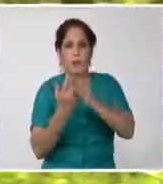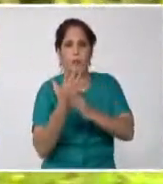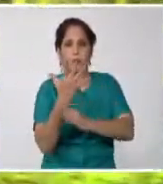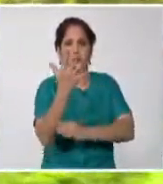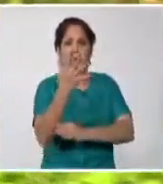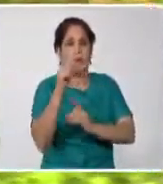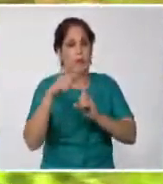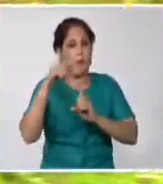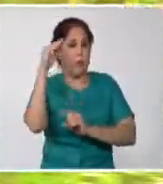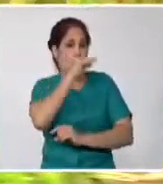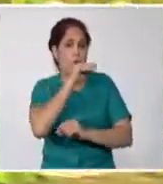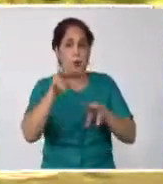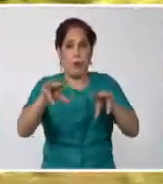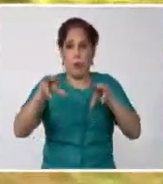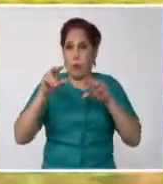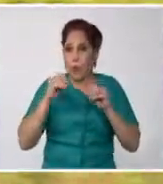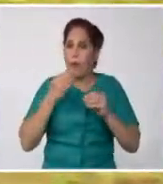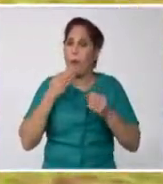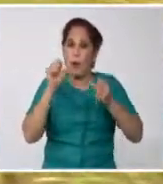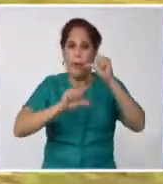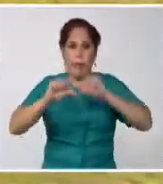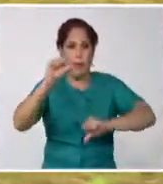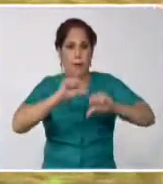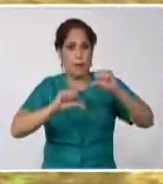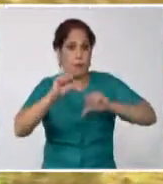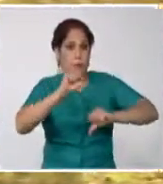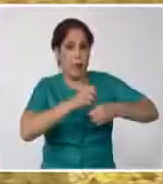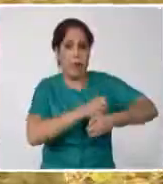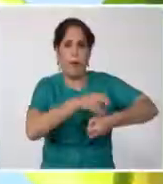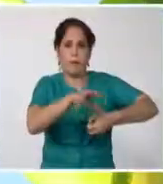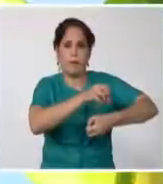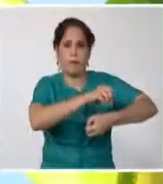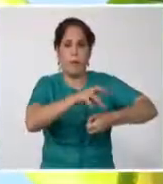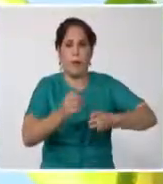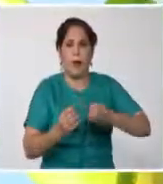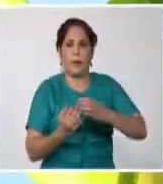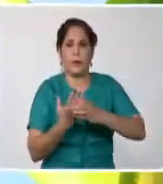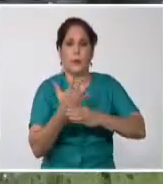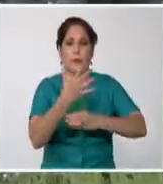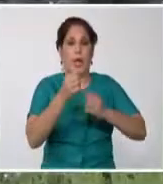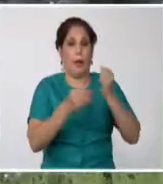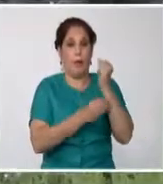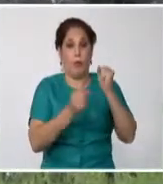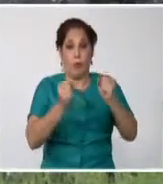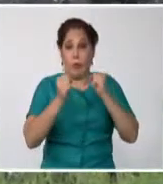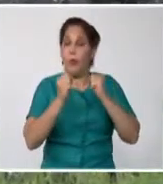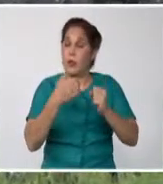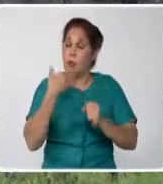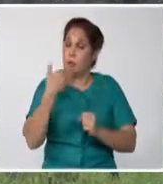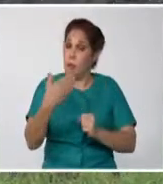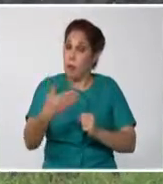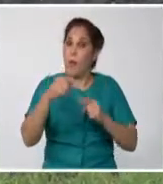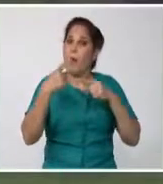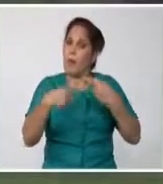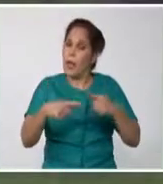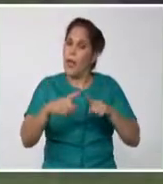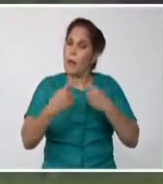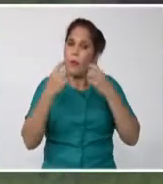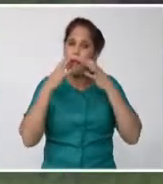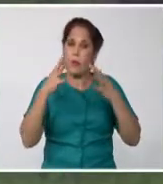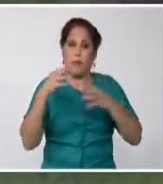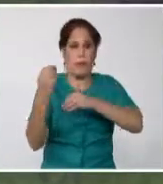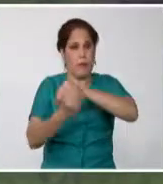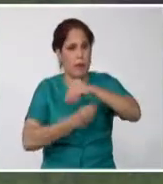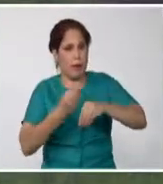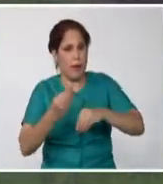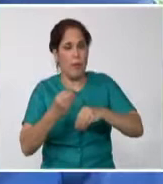paquetes tecnológicos a base de biofertilizantes y bioplaguicidas. Sin dudas, excelentes opciones, pero que se traducen también en